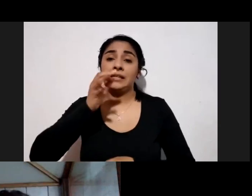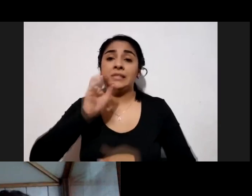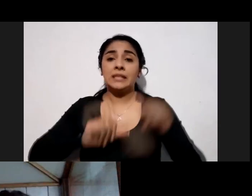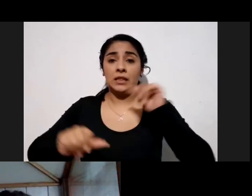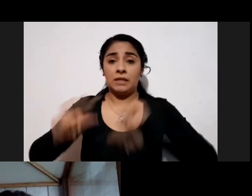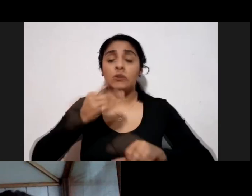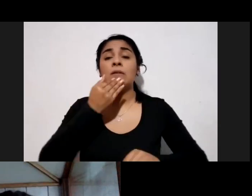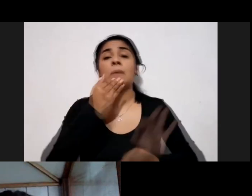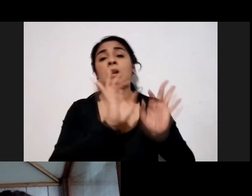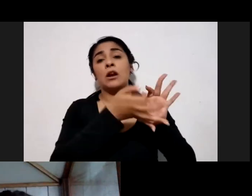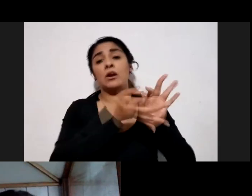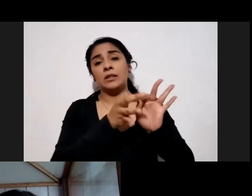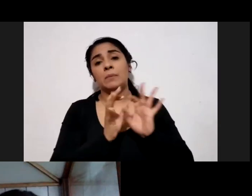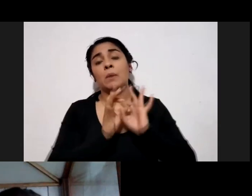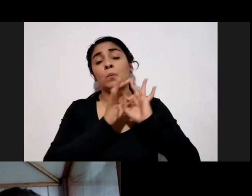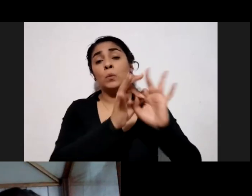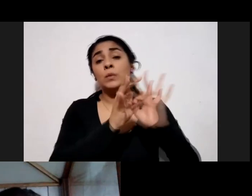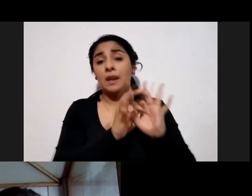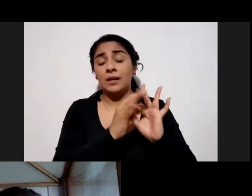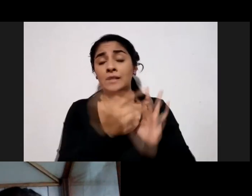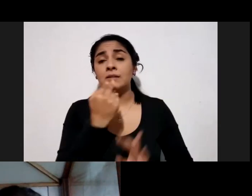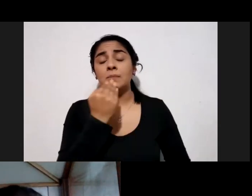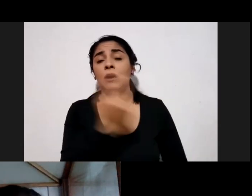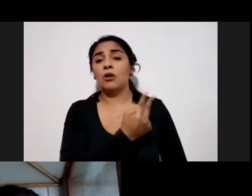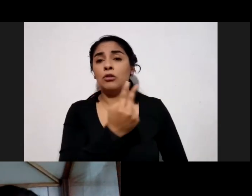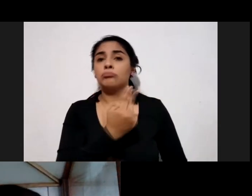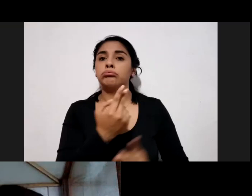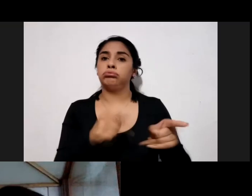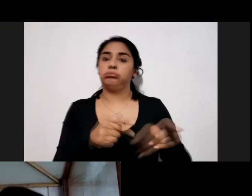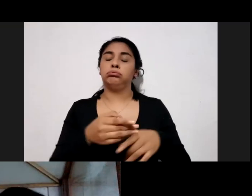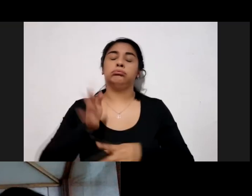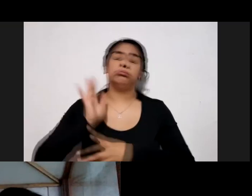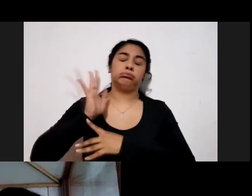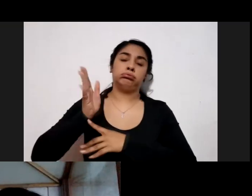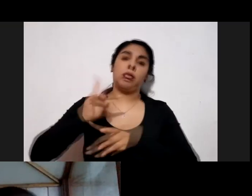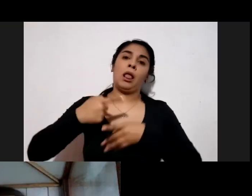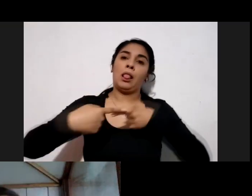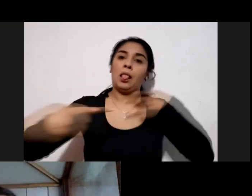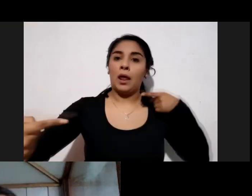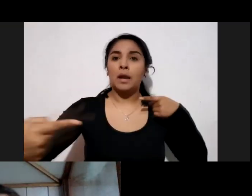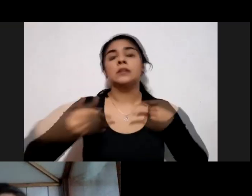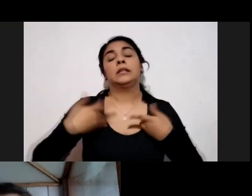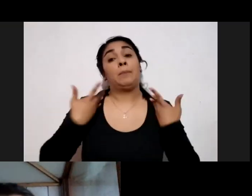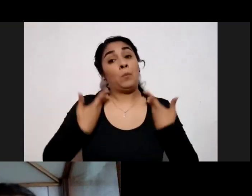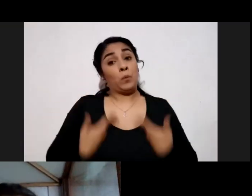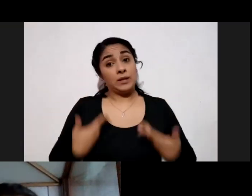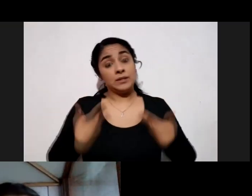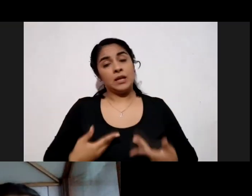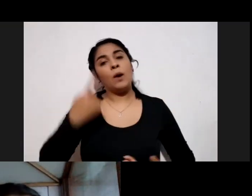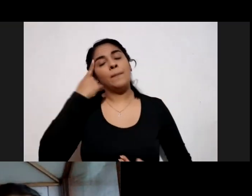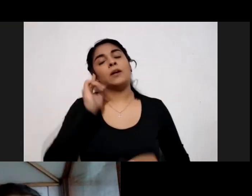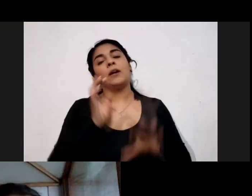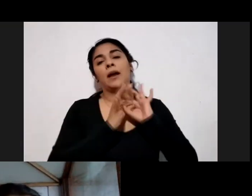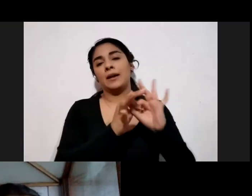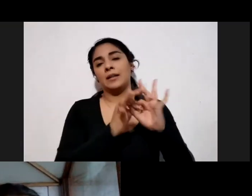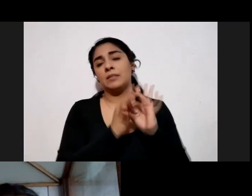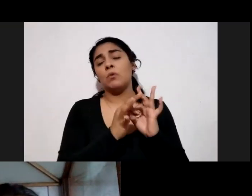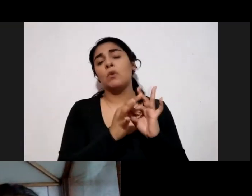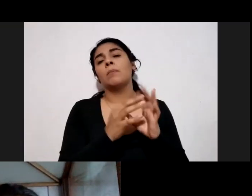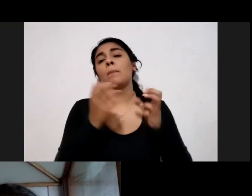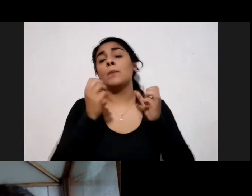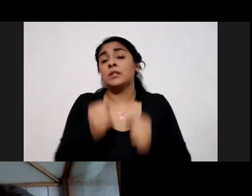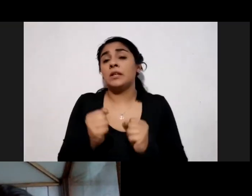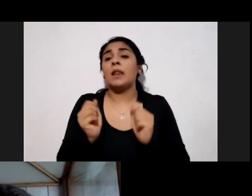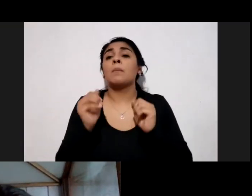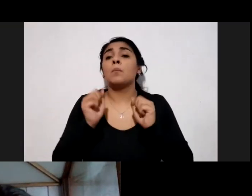muchísimas gracias. Ha sido una larga exposición, así que deben estar muy cansados, pero les agradecemos muchísimo la posibilidad de acompañarnos